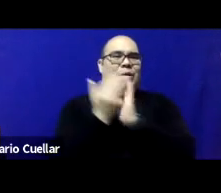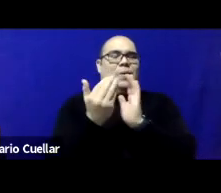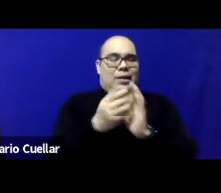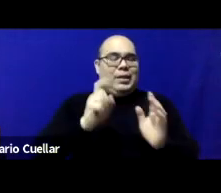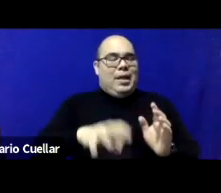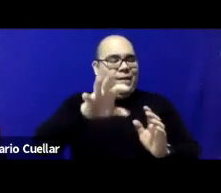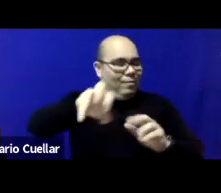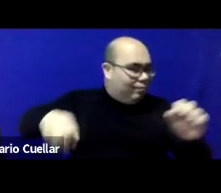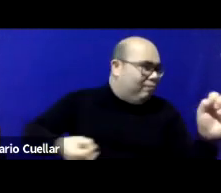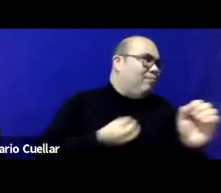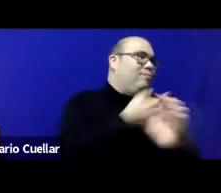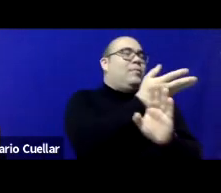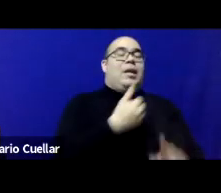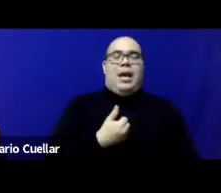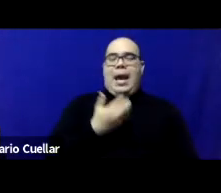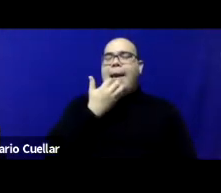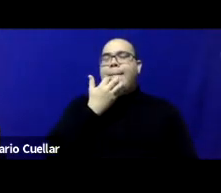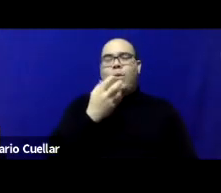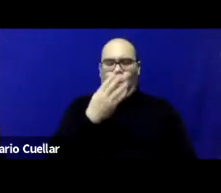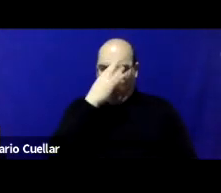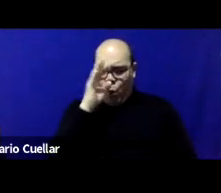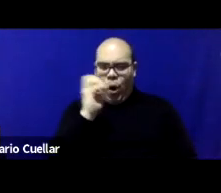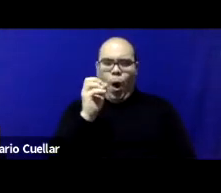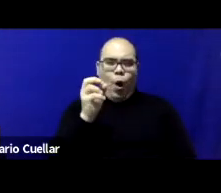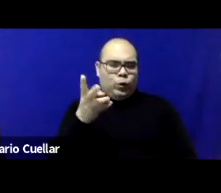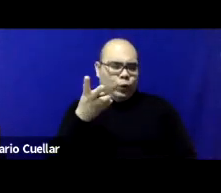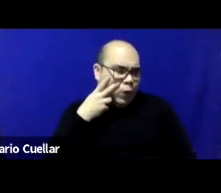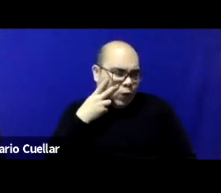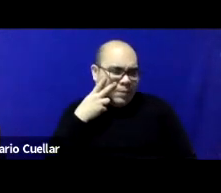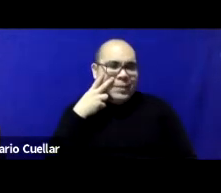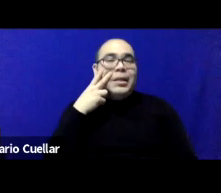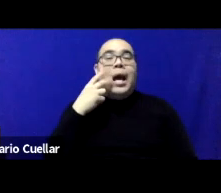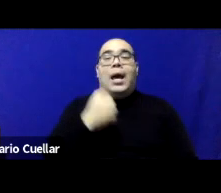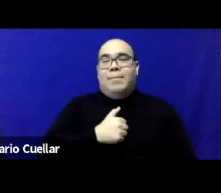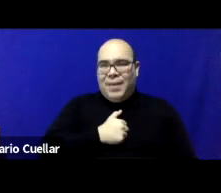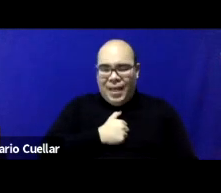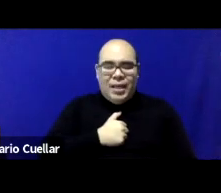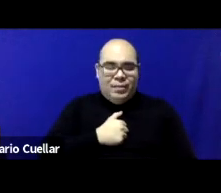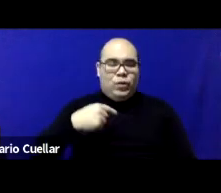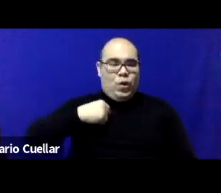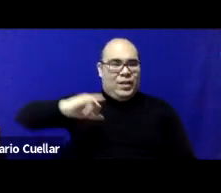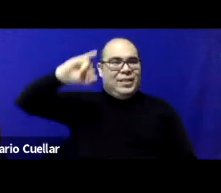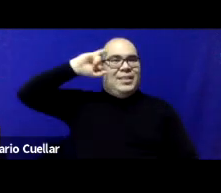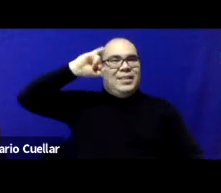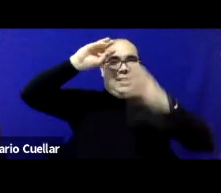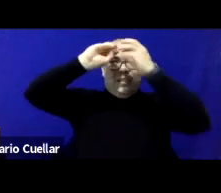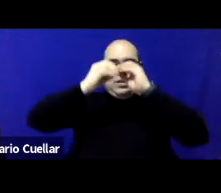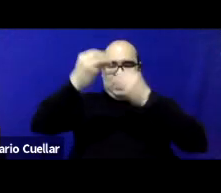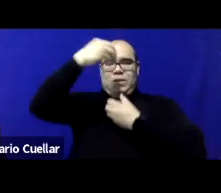algo, sospechen de algo, ustedes tienen dentro de su configuración como psicólogos y como